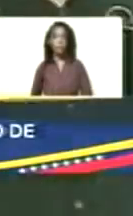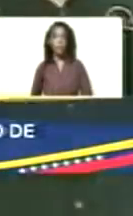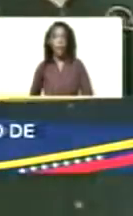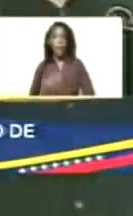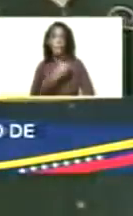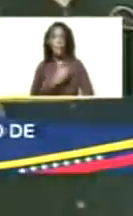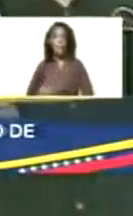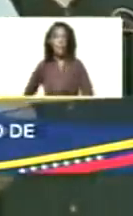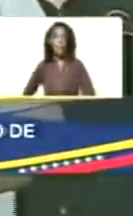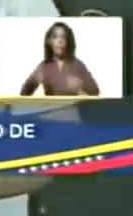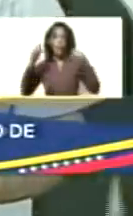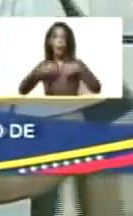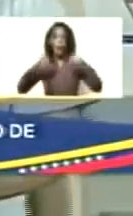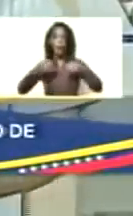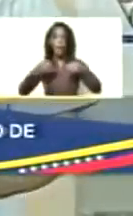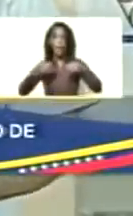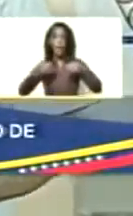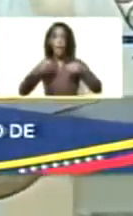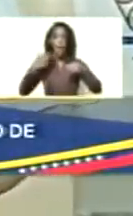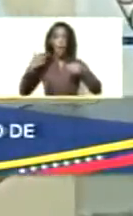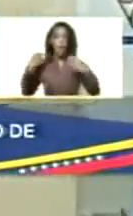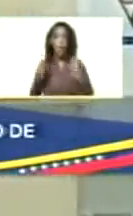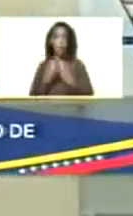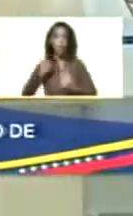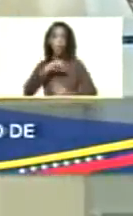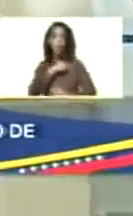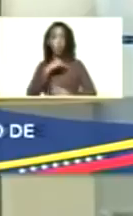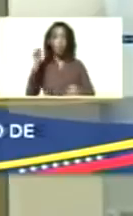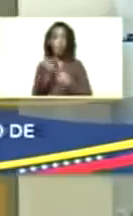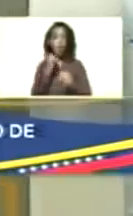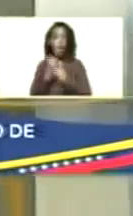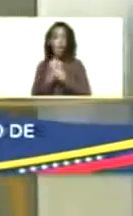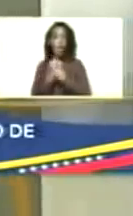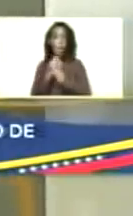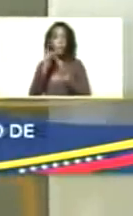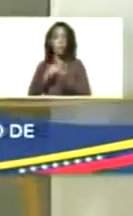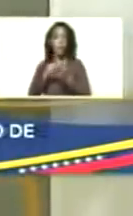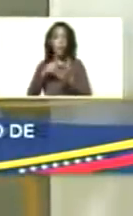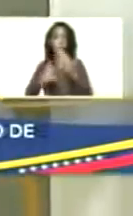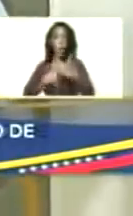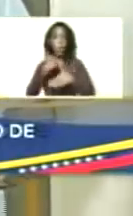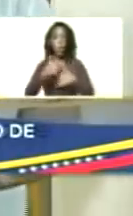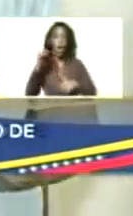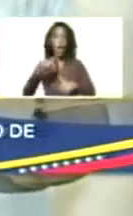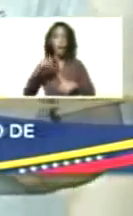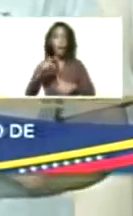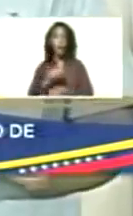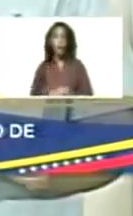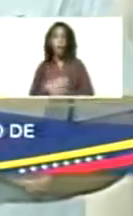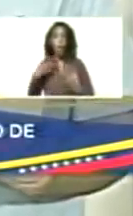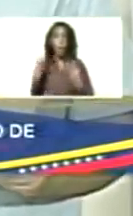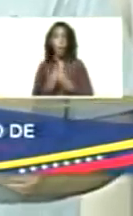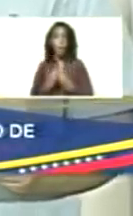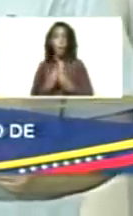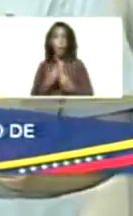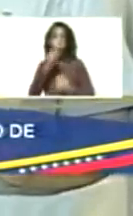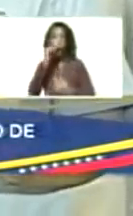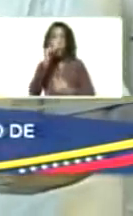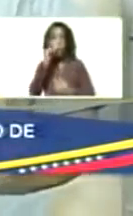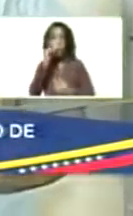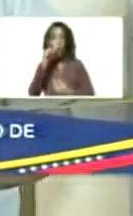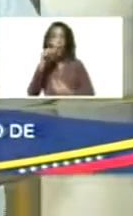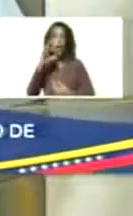Presidente, acá están con nosotros trabajadores que forman parte de este proyecto. Tenemos acá al compañero Ronald Fermín. Él